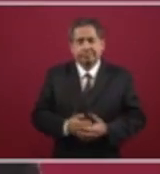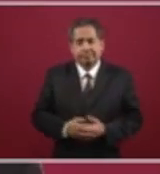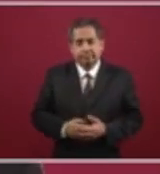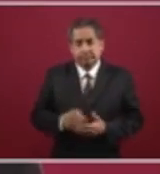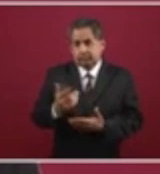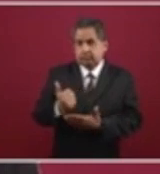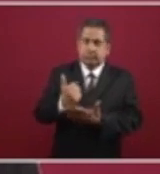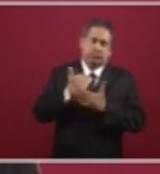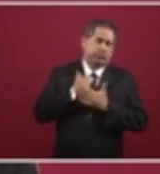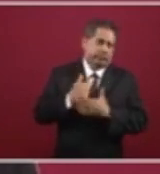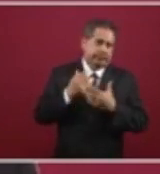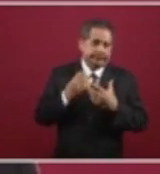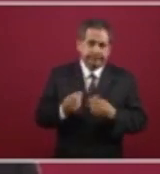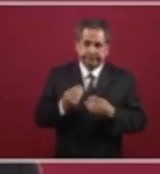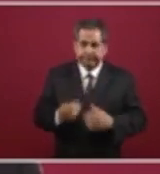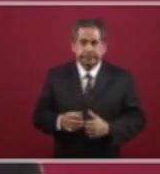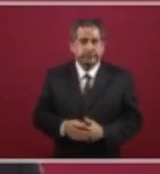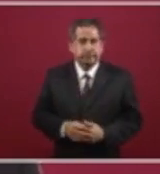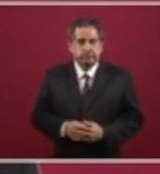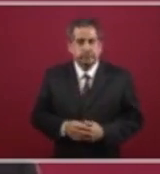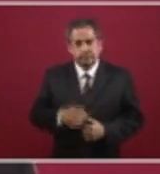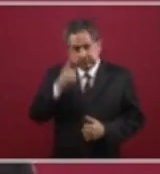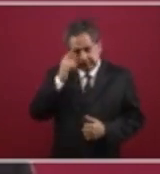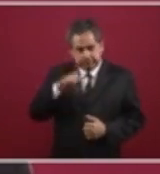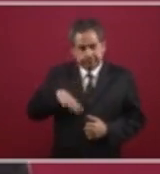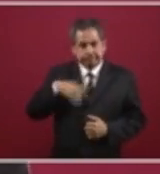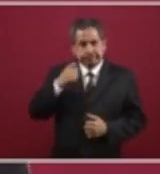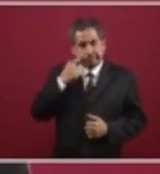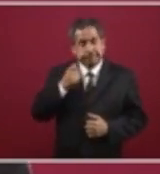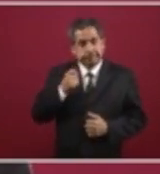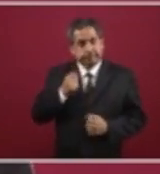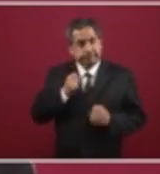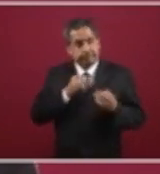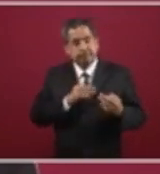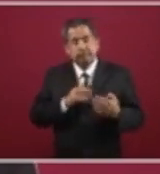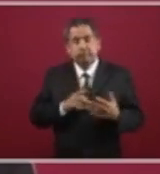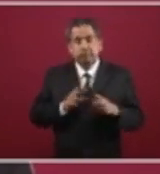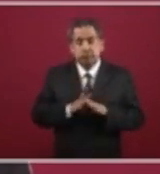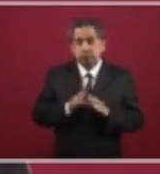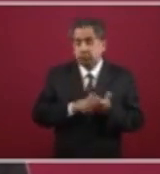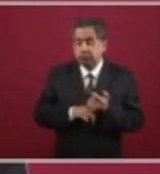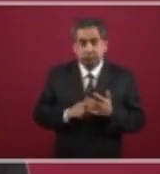están ayudando mucho a enfrentar esta